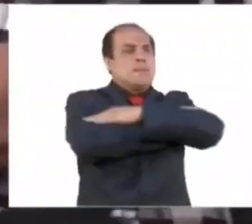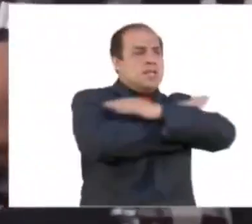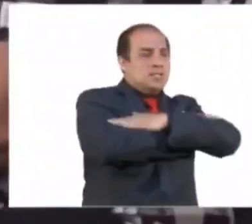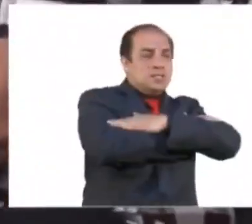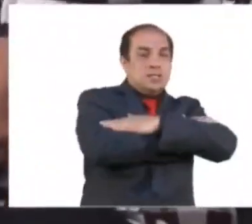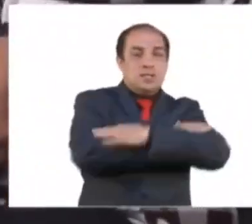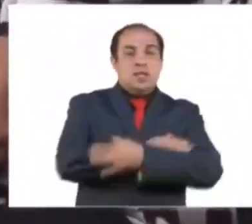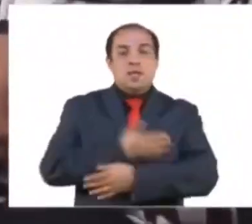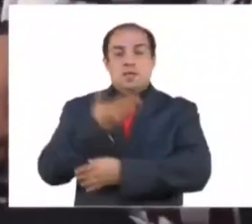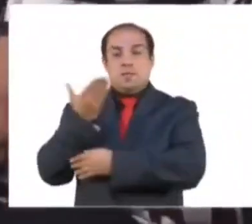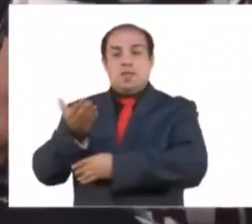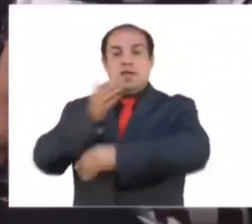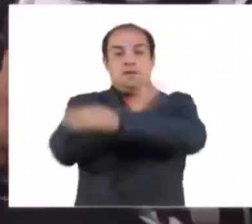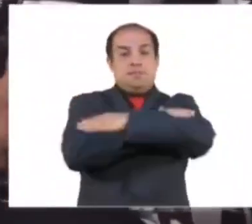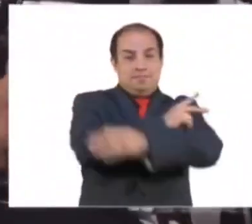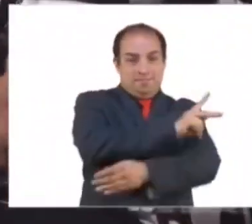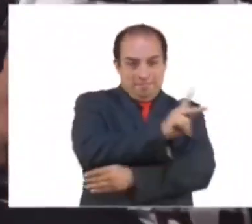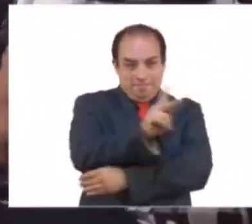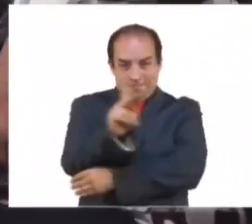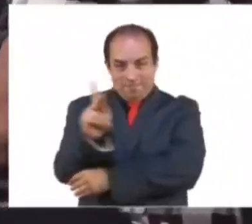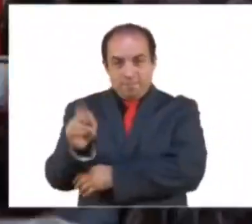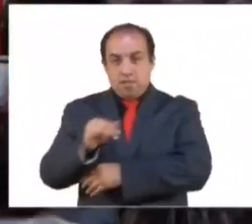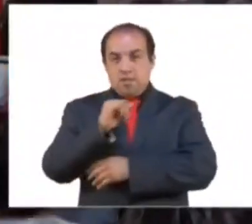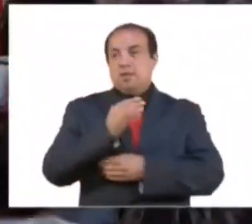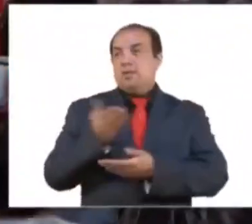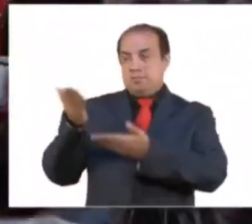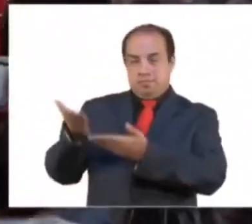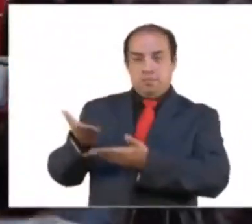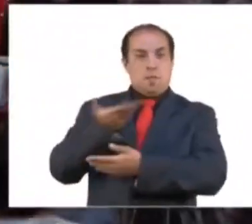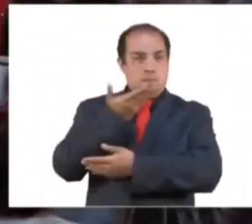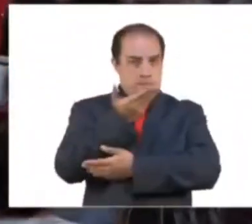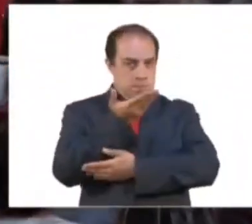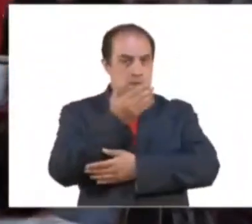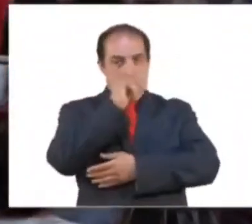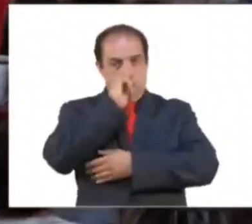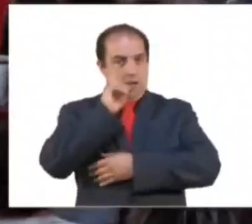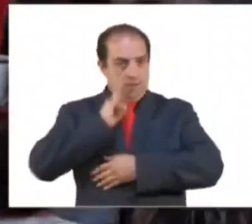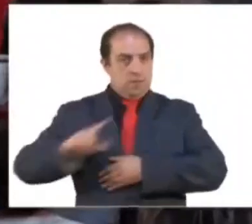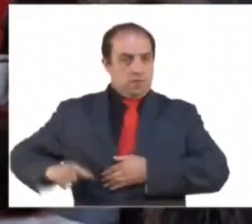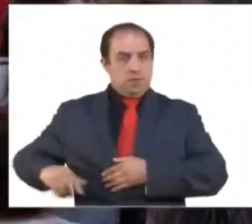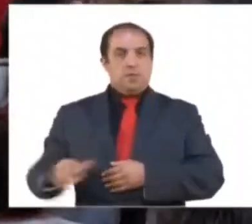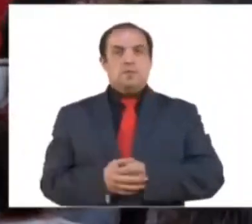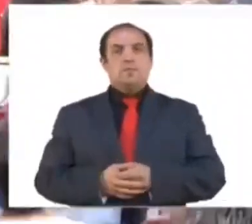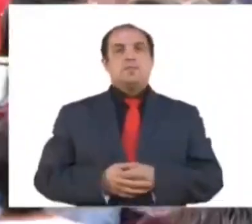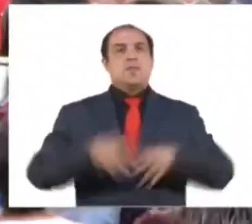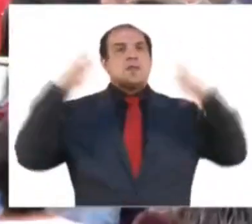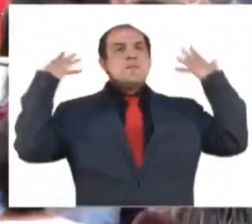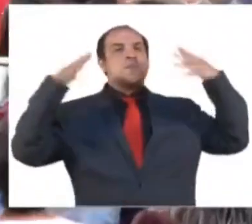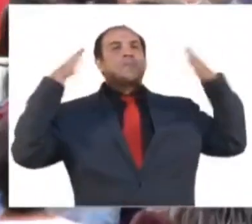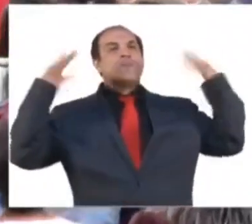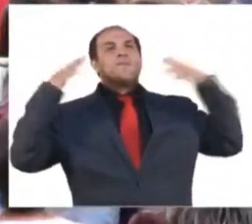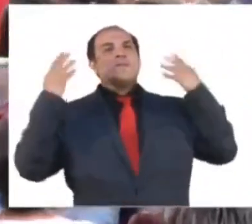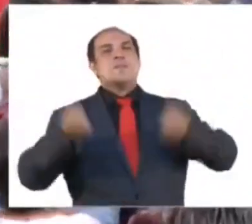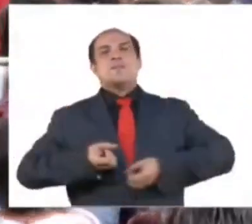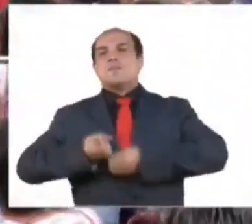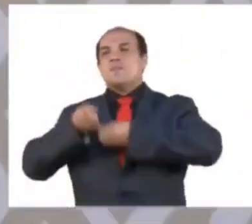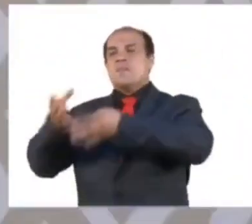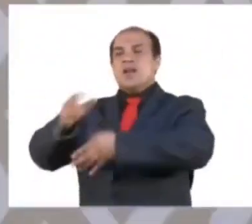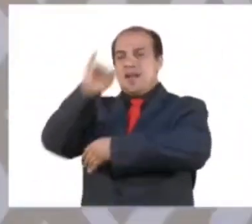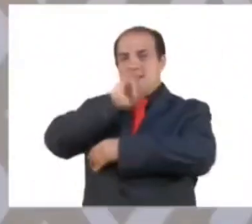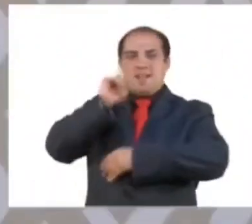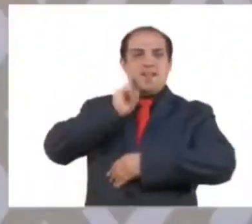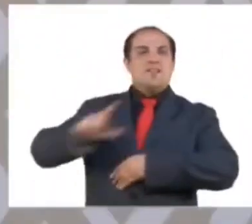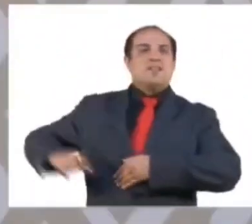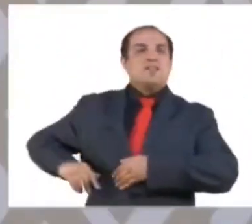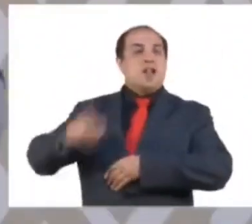un gran abrazo a todas y todos ustedes, la jefa de gobierno. Démosle un gran aplauso a la jefa de gobierno, por favor,